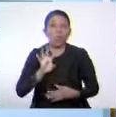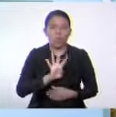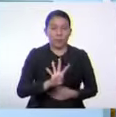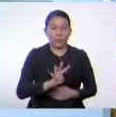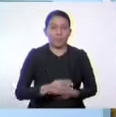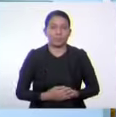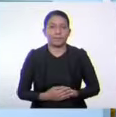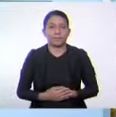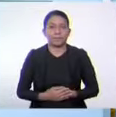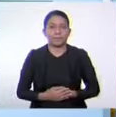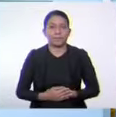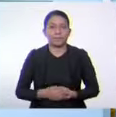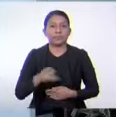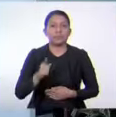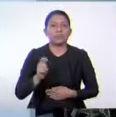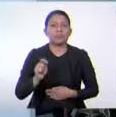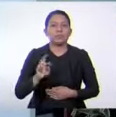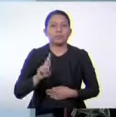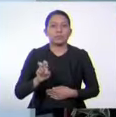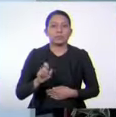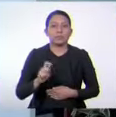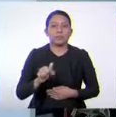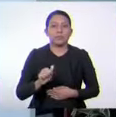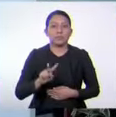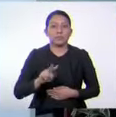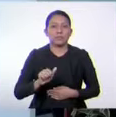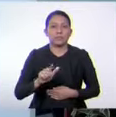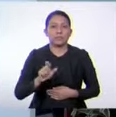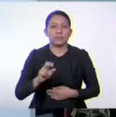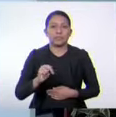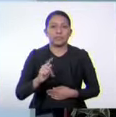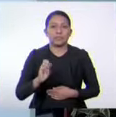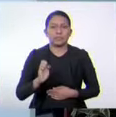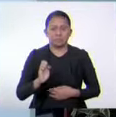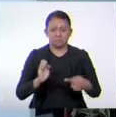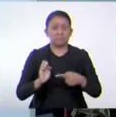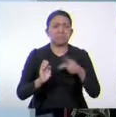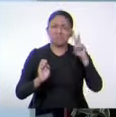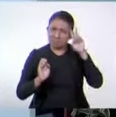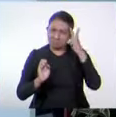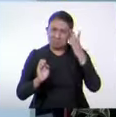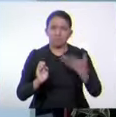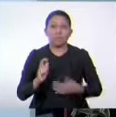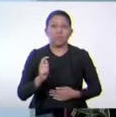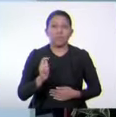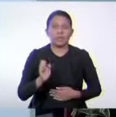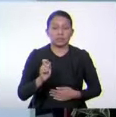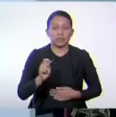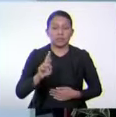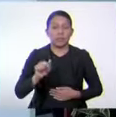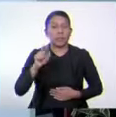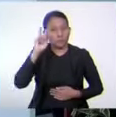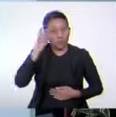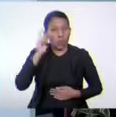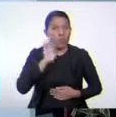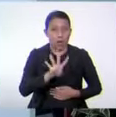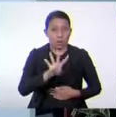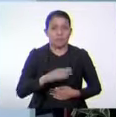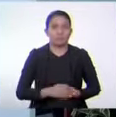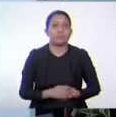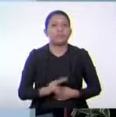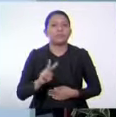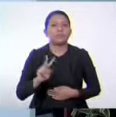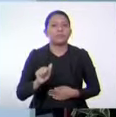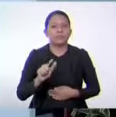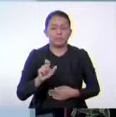carácter tetravalente. ¿Qué quiere decir tetravalente? Tetra, 4, valente de